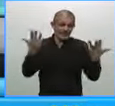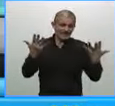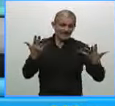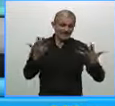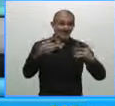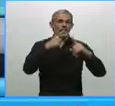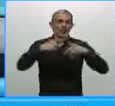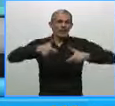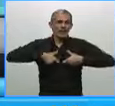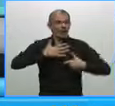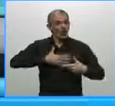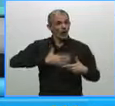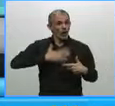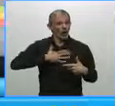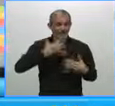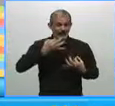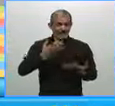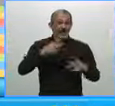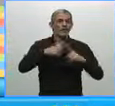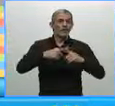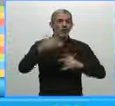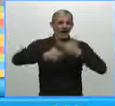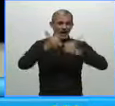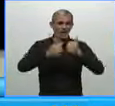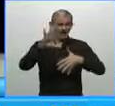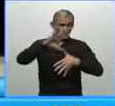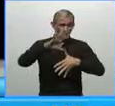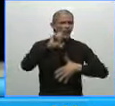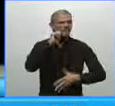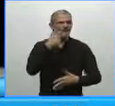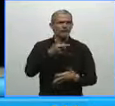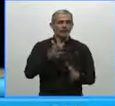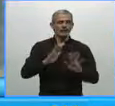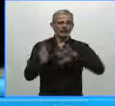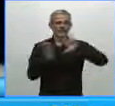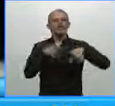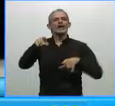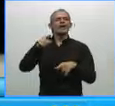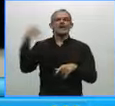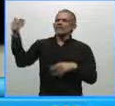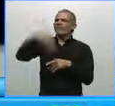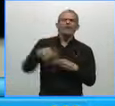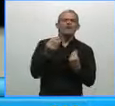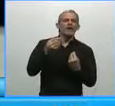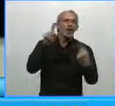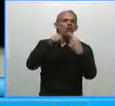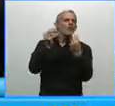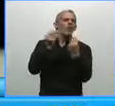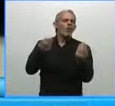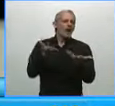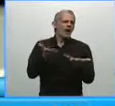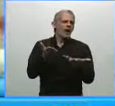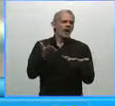felicidad estoy muy contenta la verdad por por el Campeonato que hice veníamos con con el objetivo que